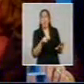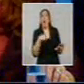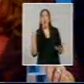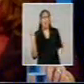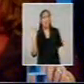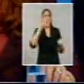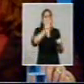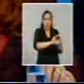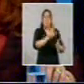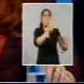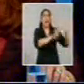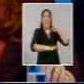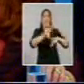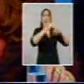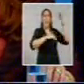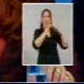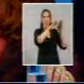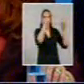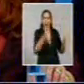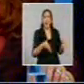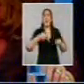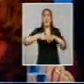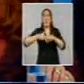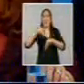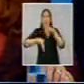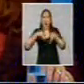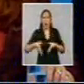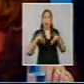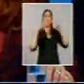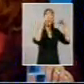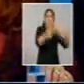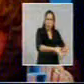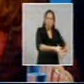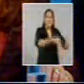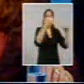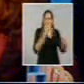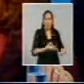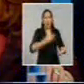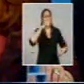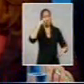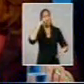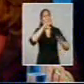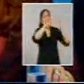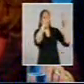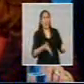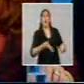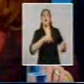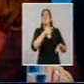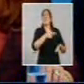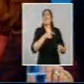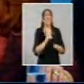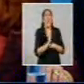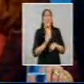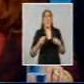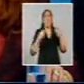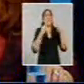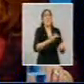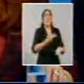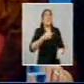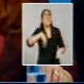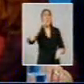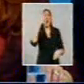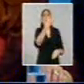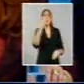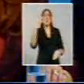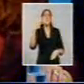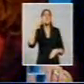infraestructura y en aparatología para dotar a ese laboratorio más de 45 millones